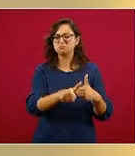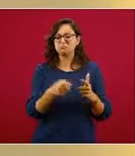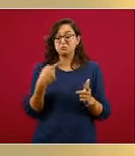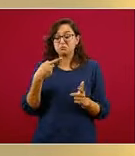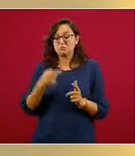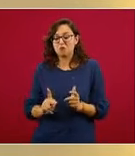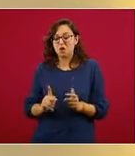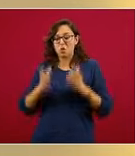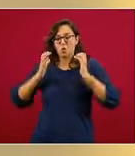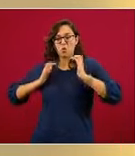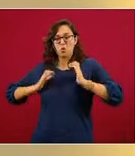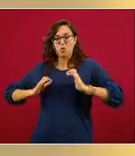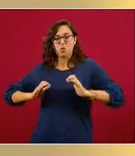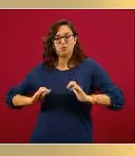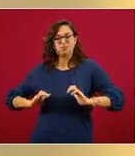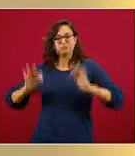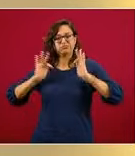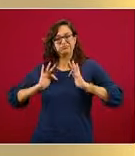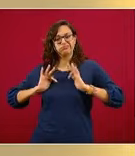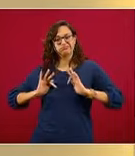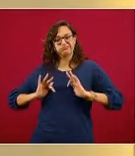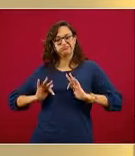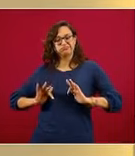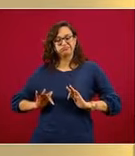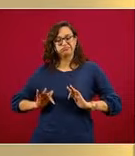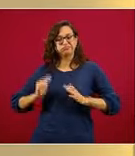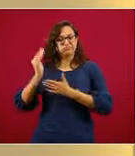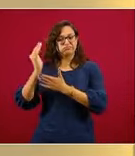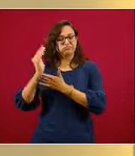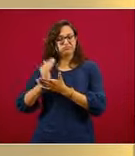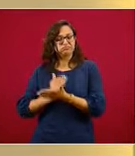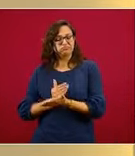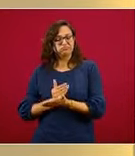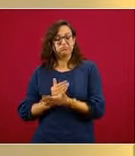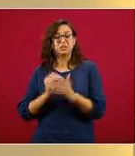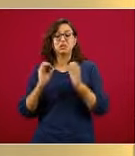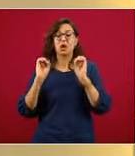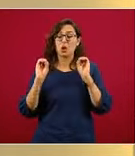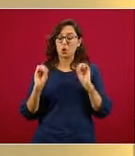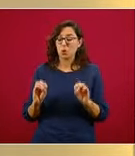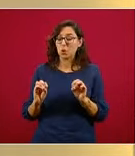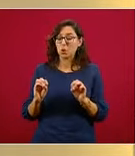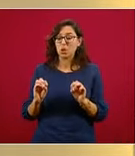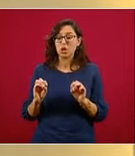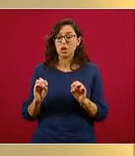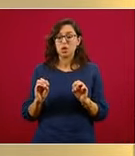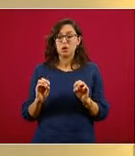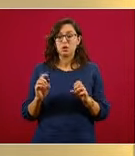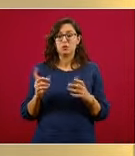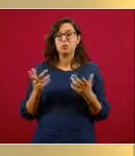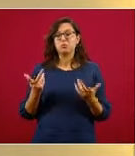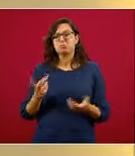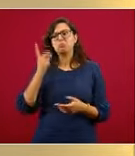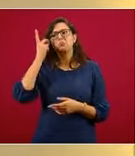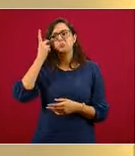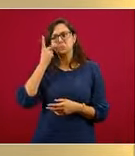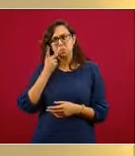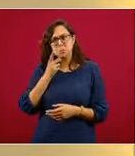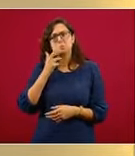reacción física de sobresalto se reduzca o se pueda compensar la alteración en el ciclo de